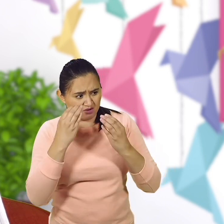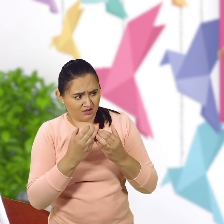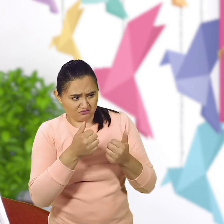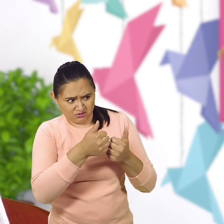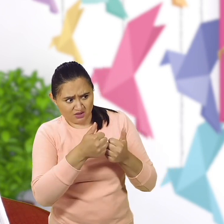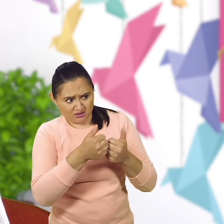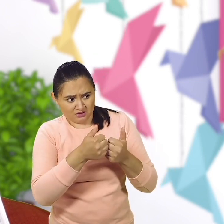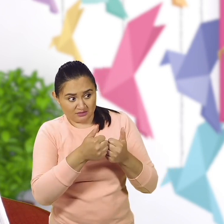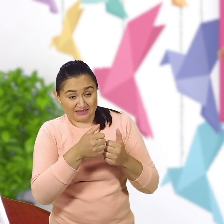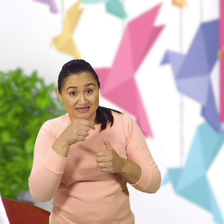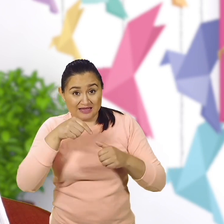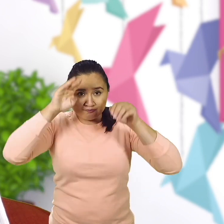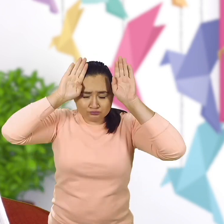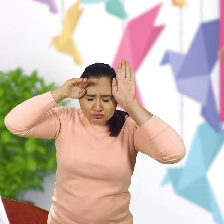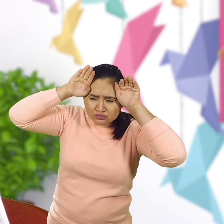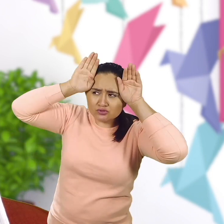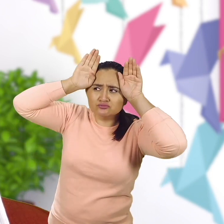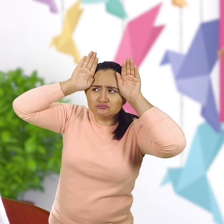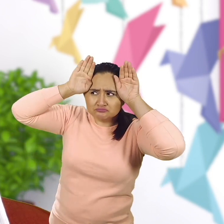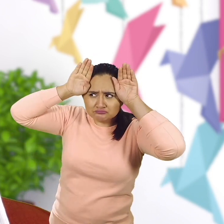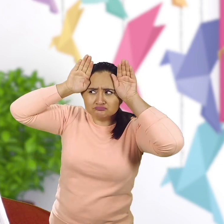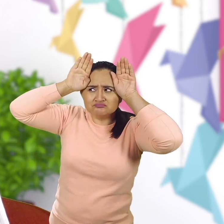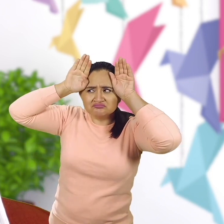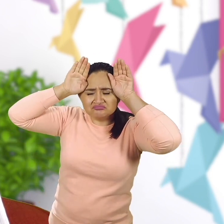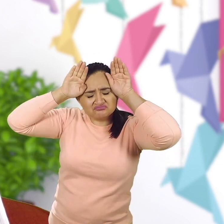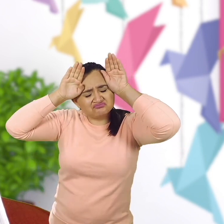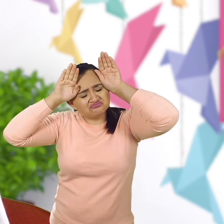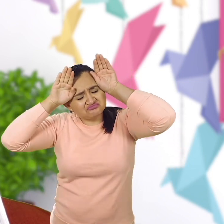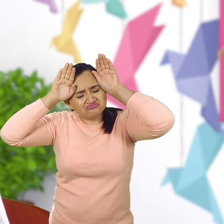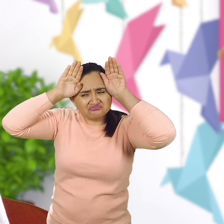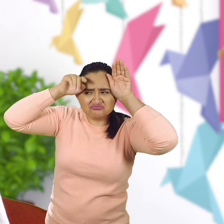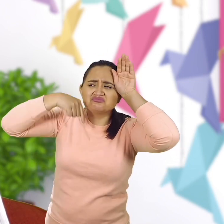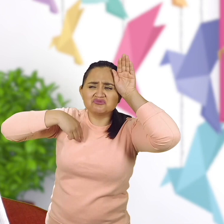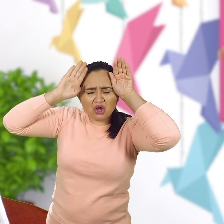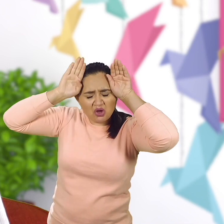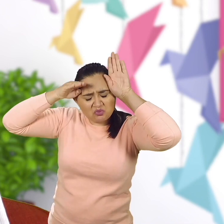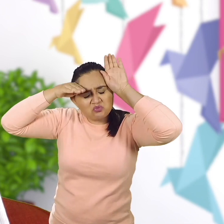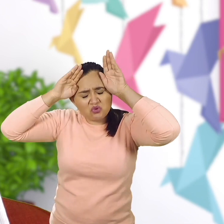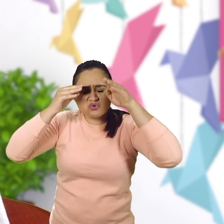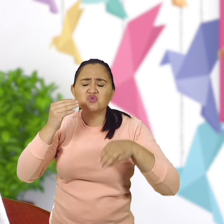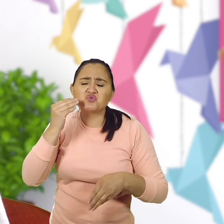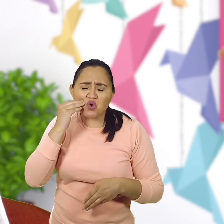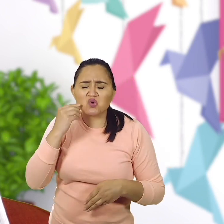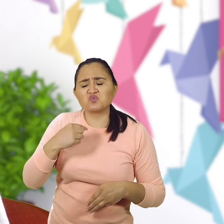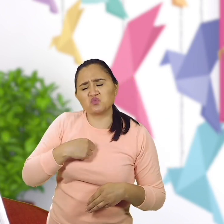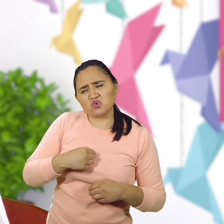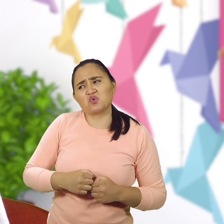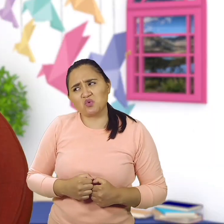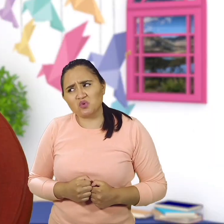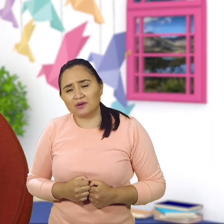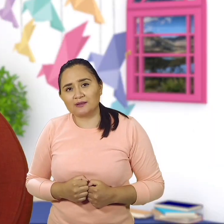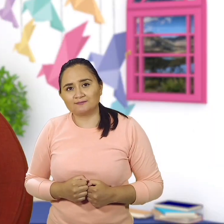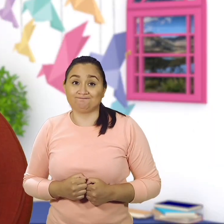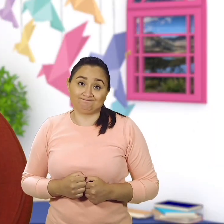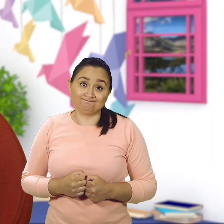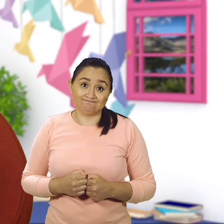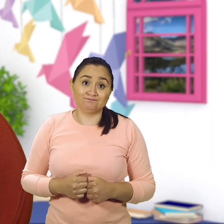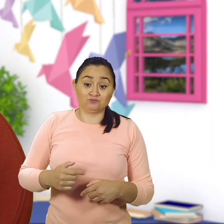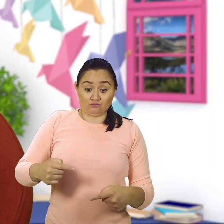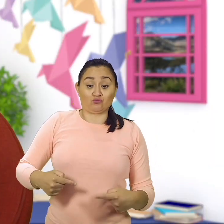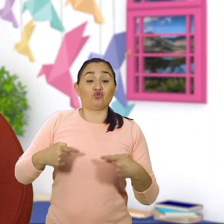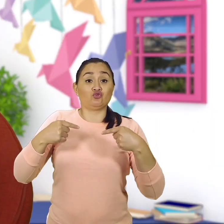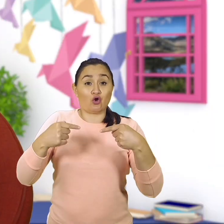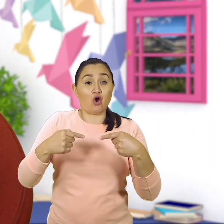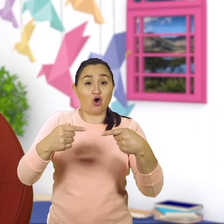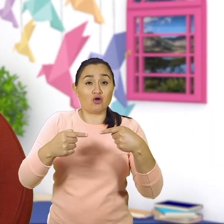escuela?», él, sin levantar la cabeza del plato, solo respondió: «Soy el burro de la clase». Los siguientes días